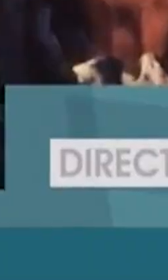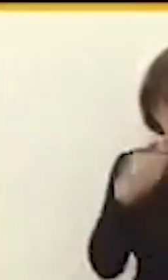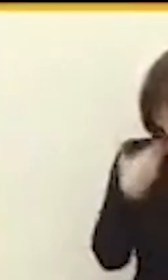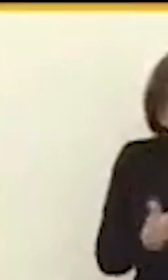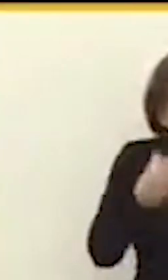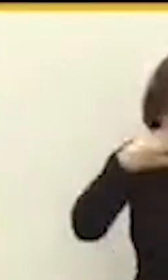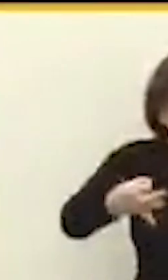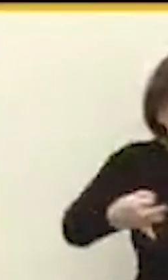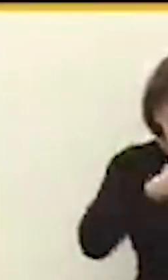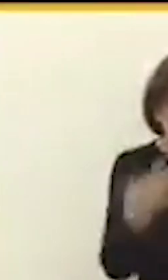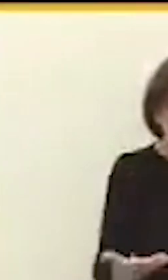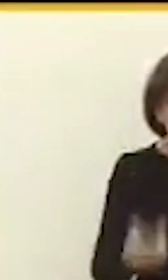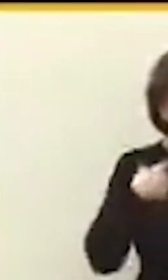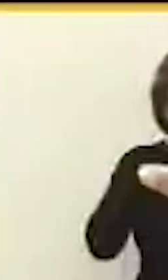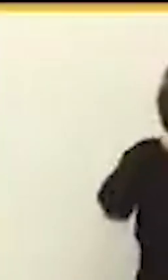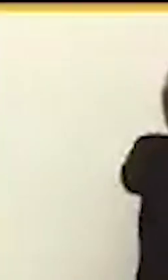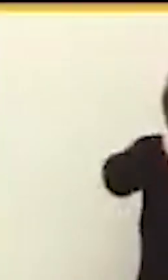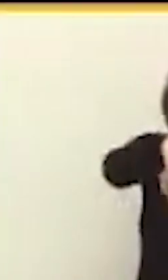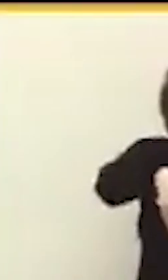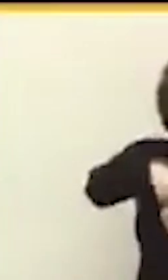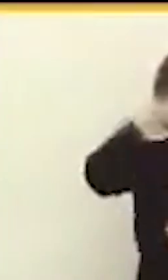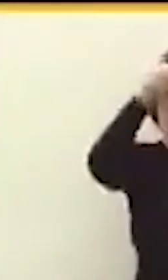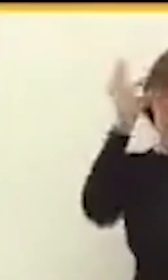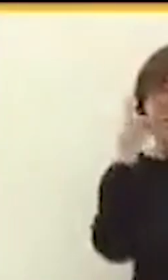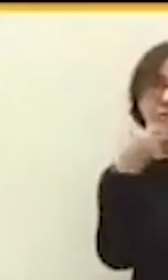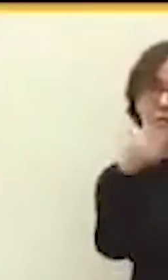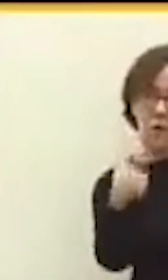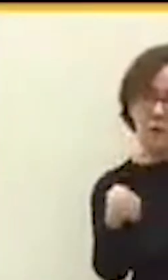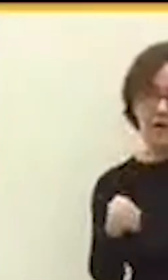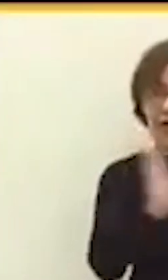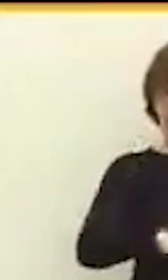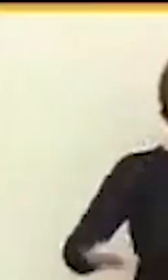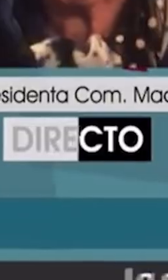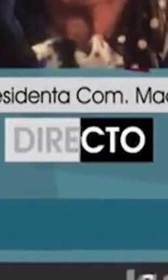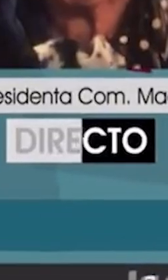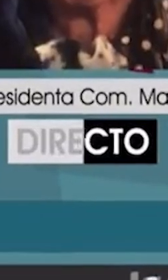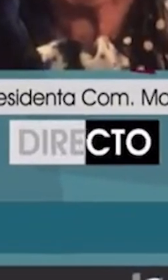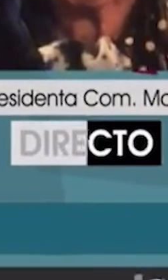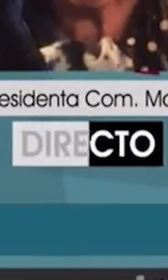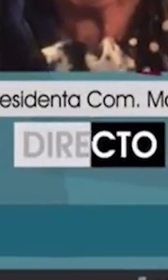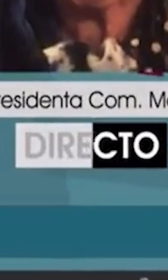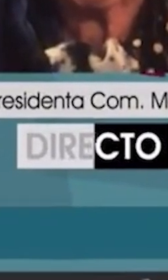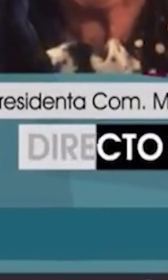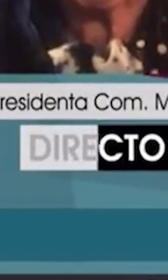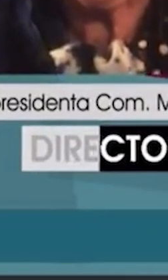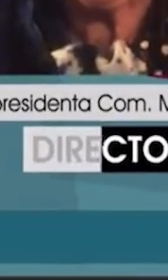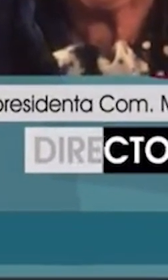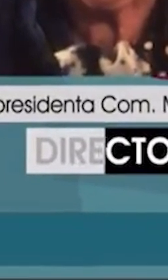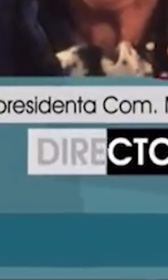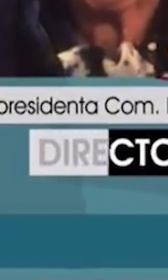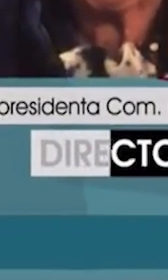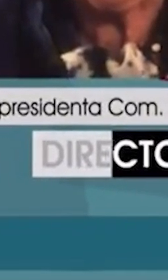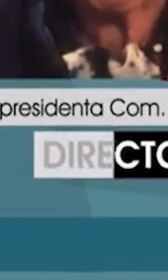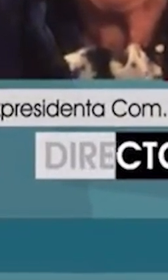debe representar a toda la cámara. Muy crítica, Esperanza Aguirre recuerda que uno de los principios generales de la Constitución es